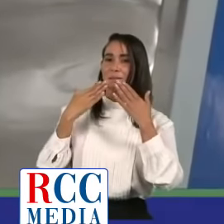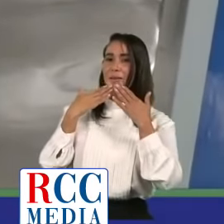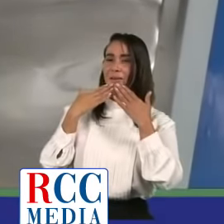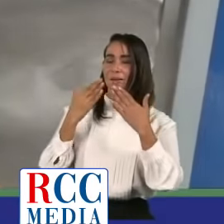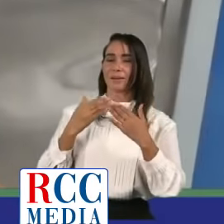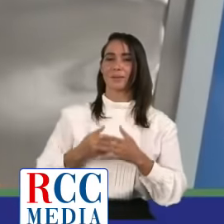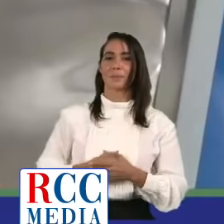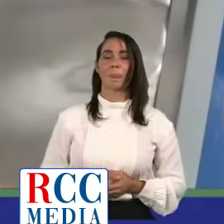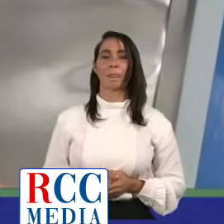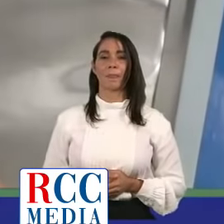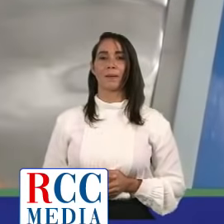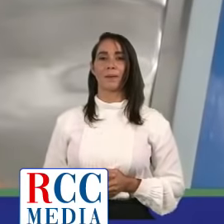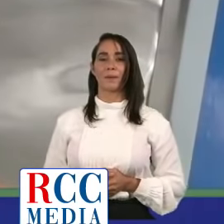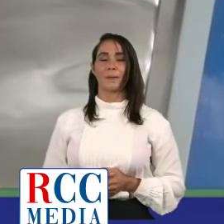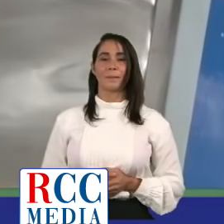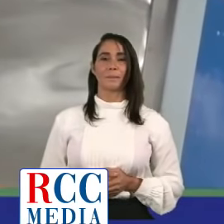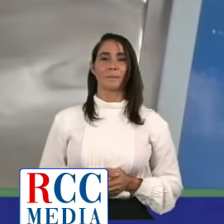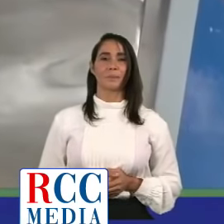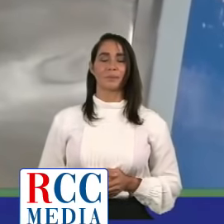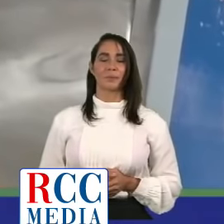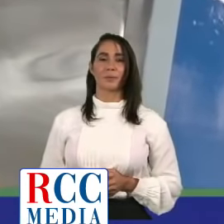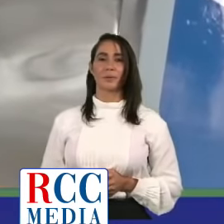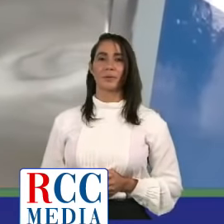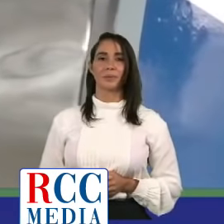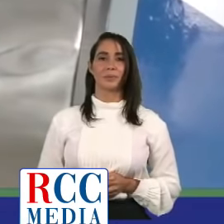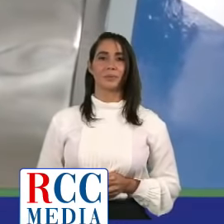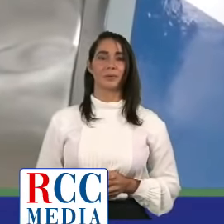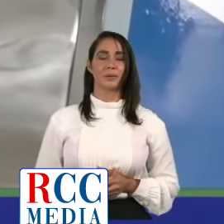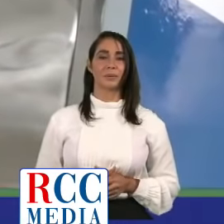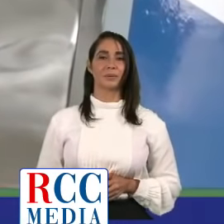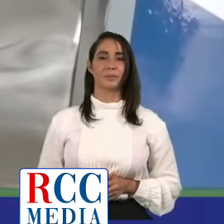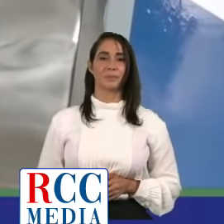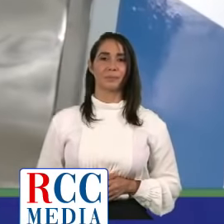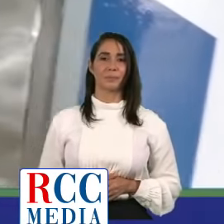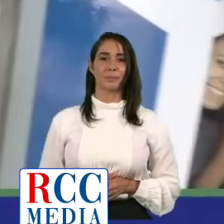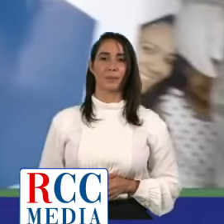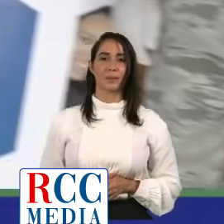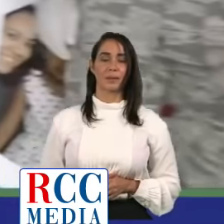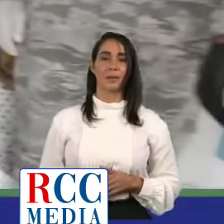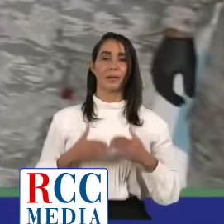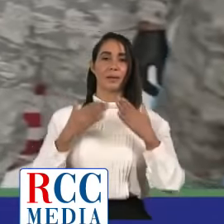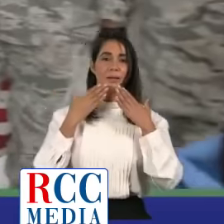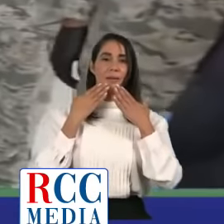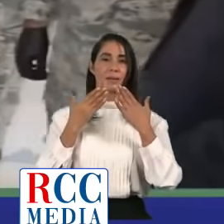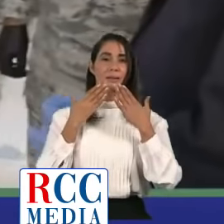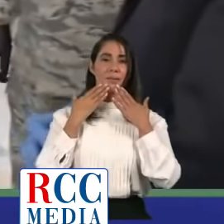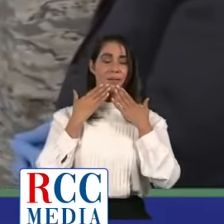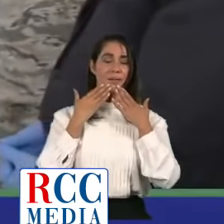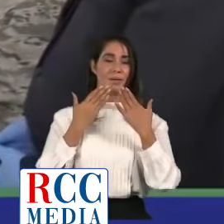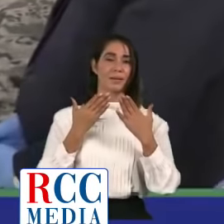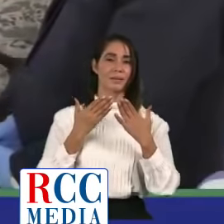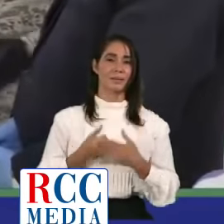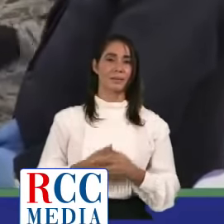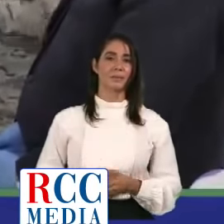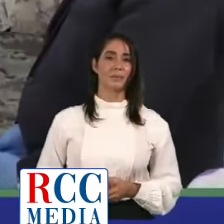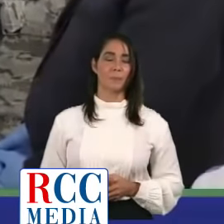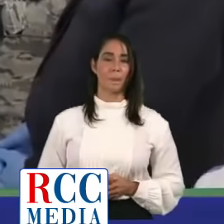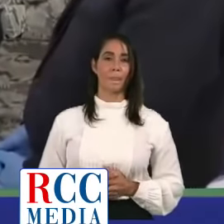Ah, gracias, encantado. Gracias, muchas gracias. Esperamos